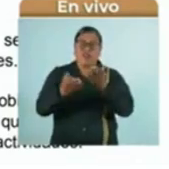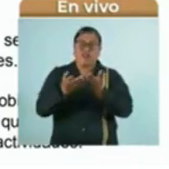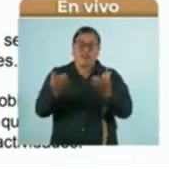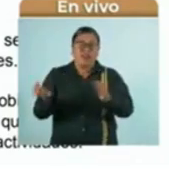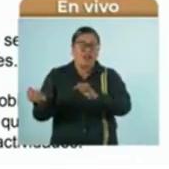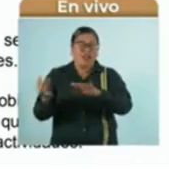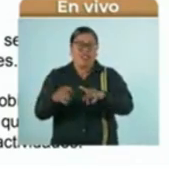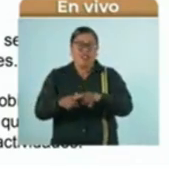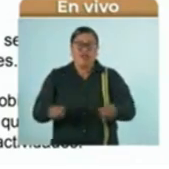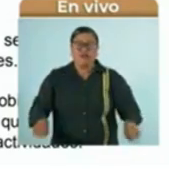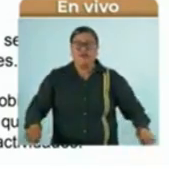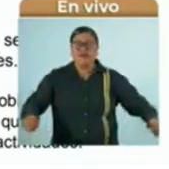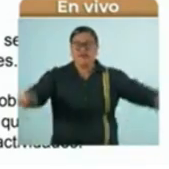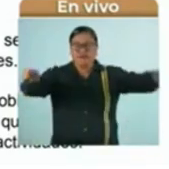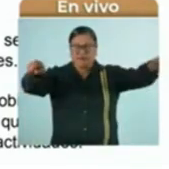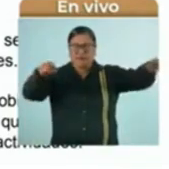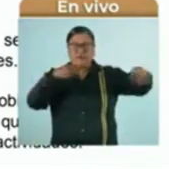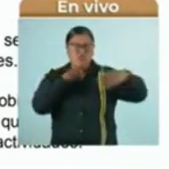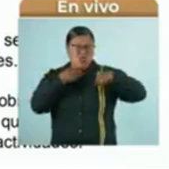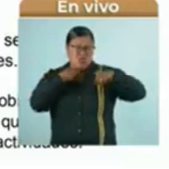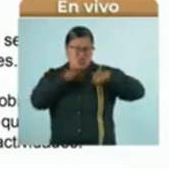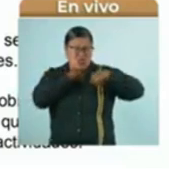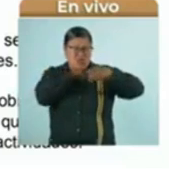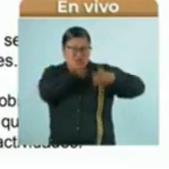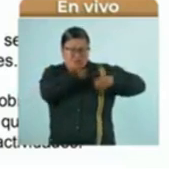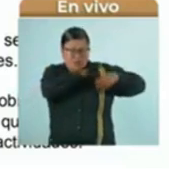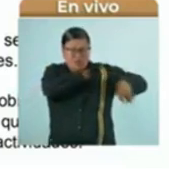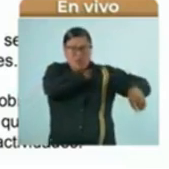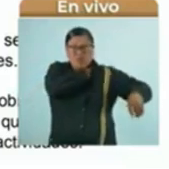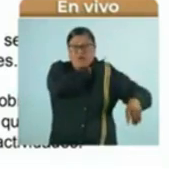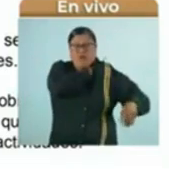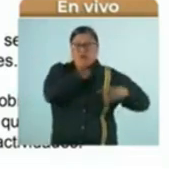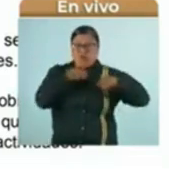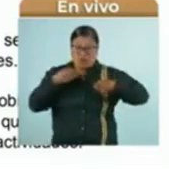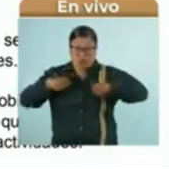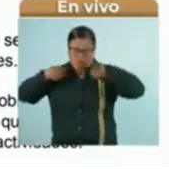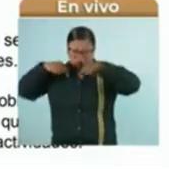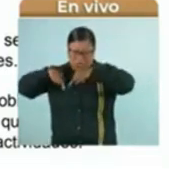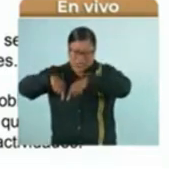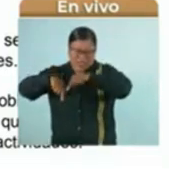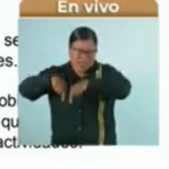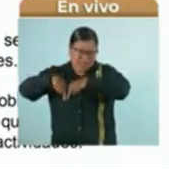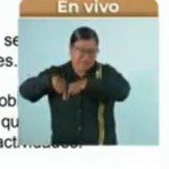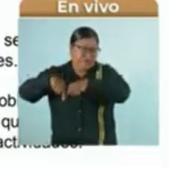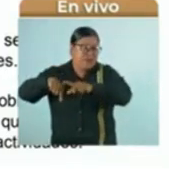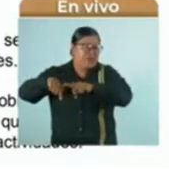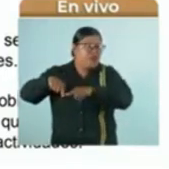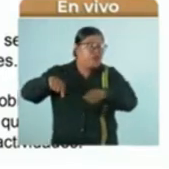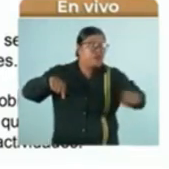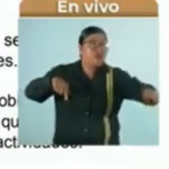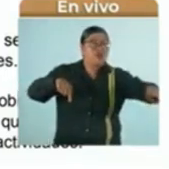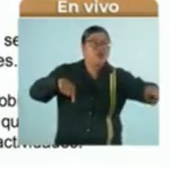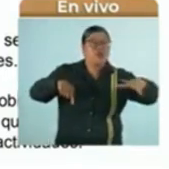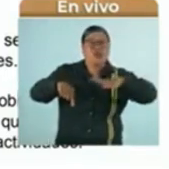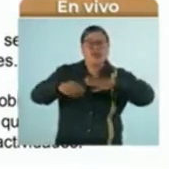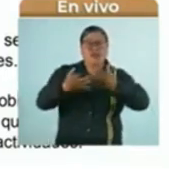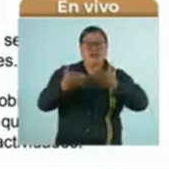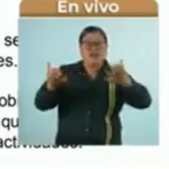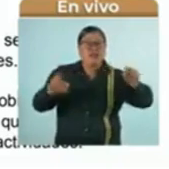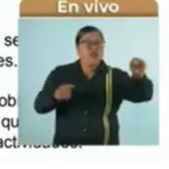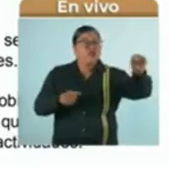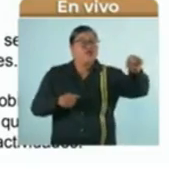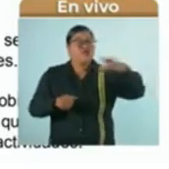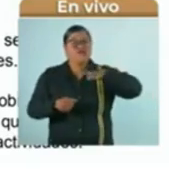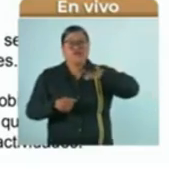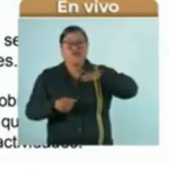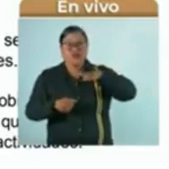Ah, pues yo vivo acá, pero como parte de la comunidad tengo un terreno